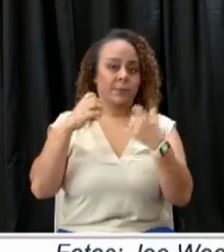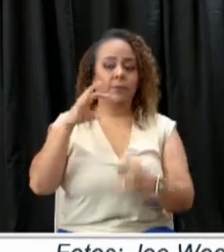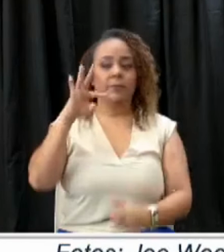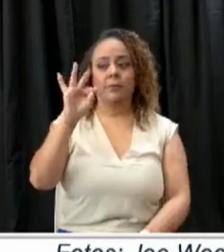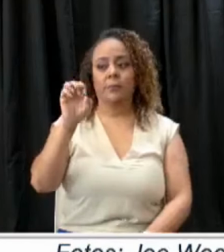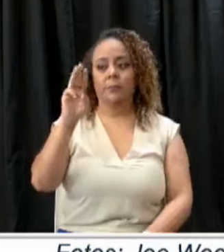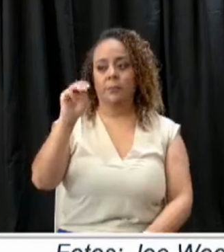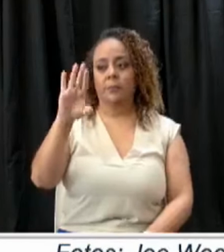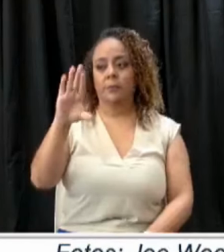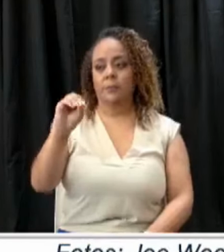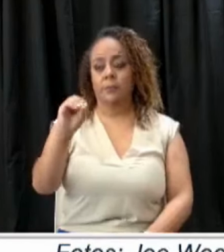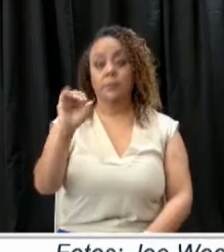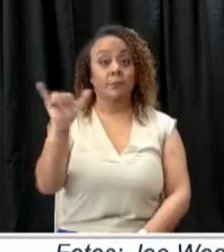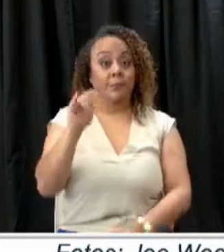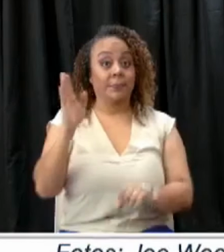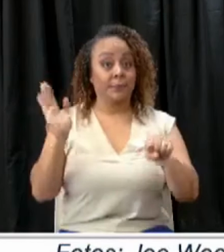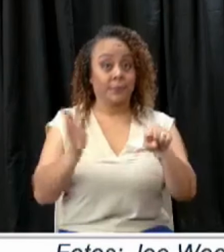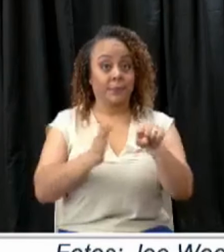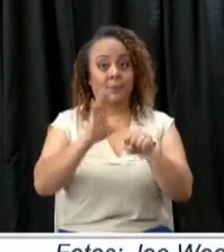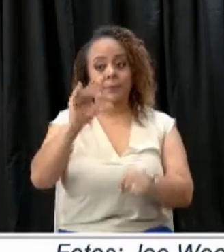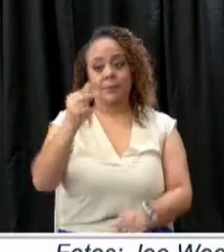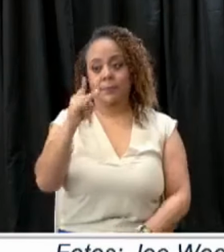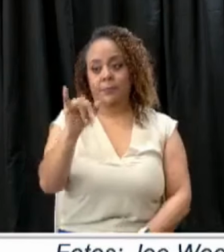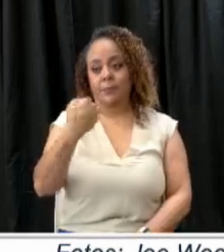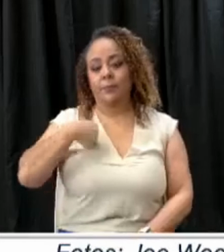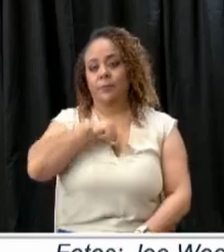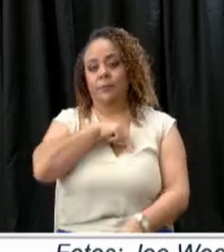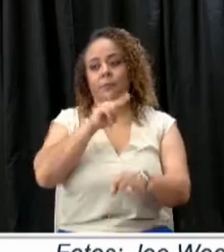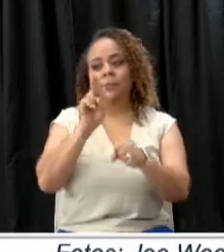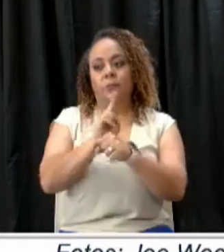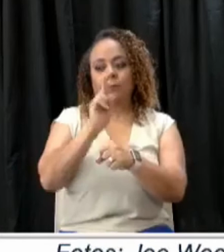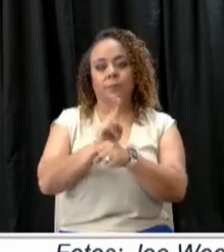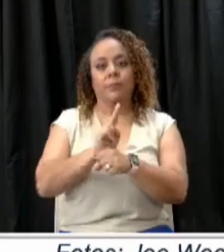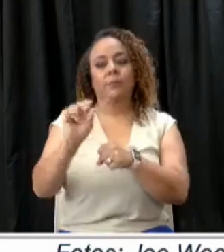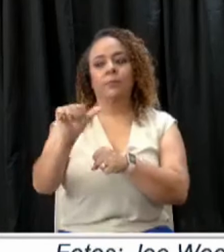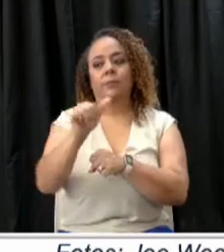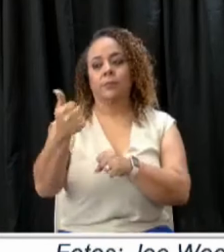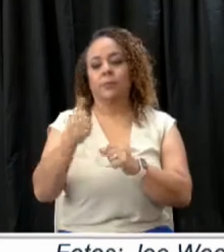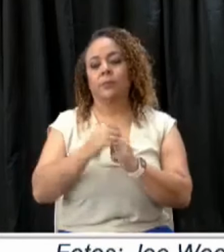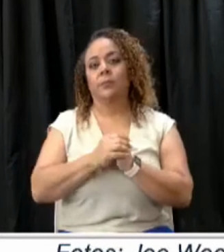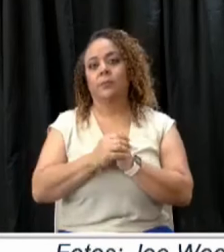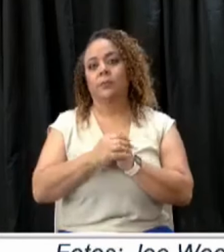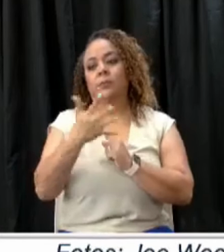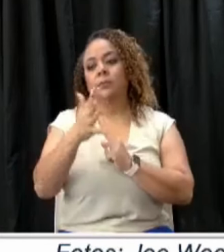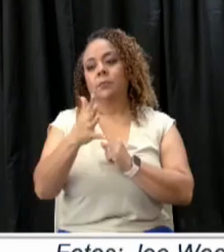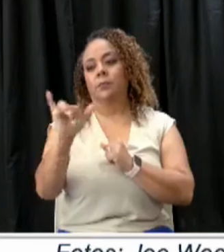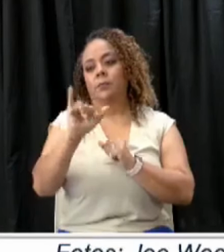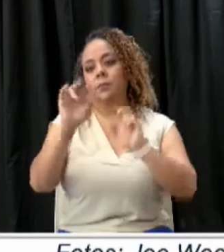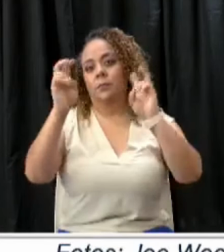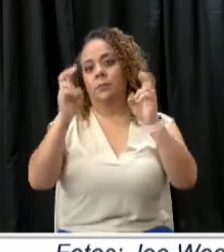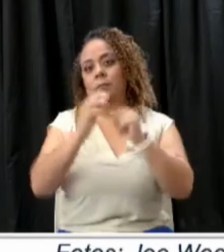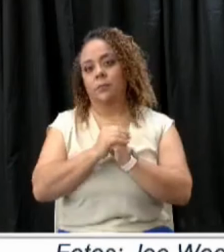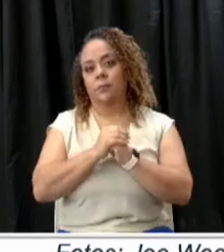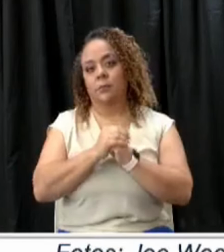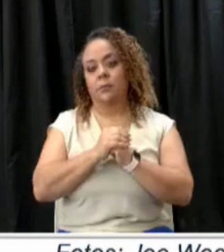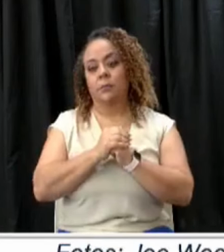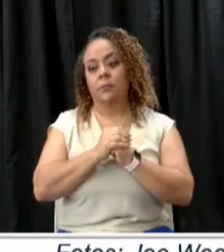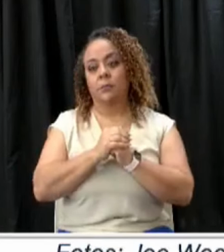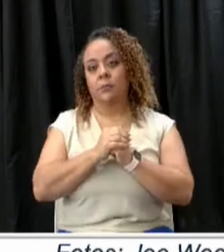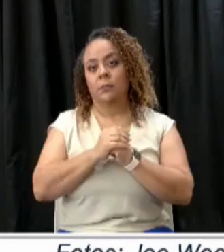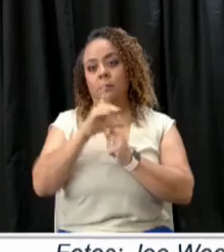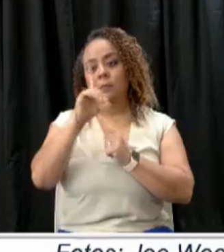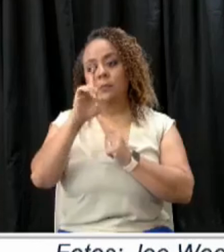caña, sino también lo hemos logrado implementar en otras moderadas, como es el tema de deshierva